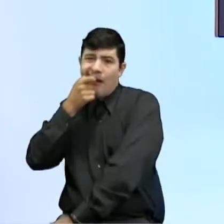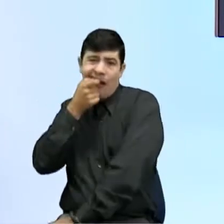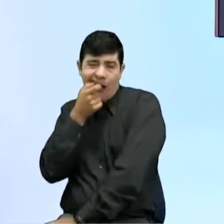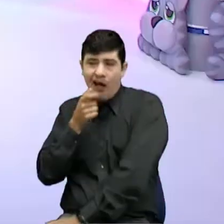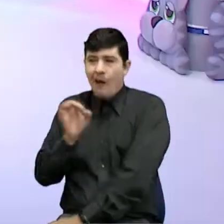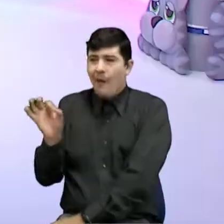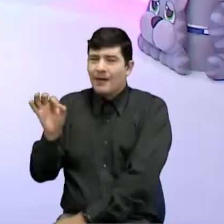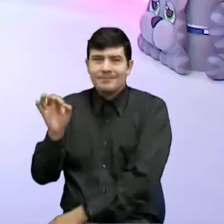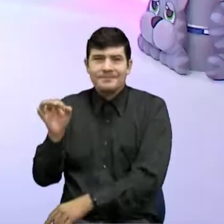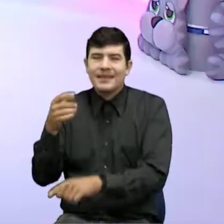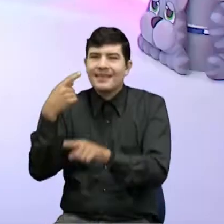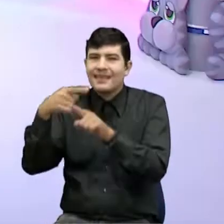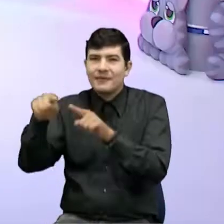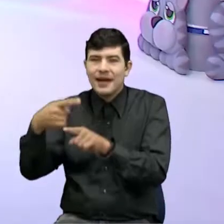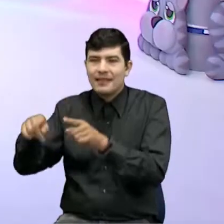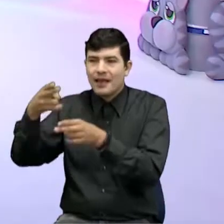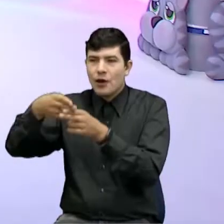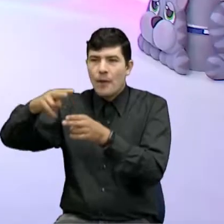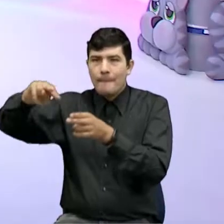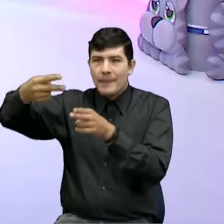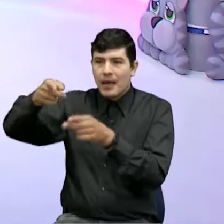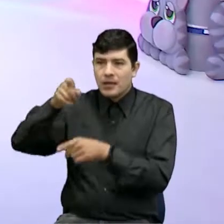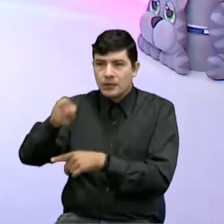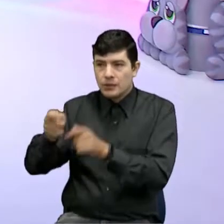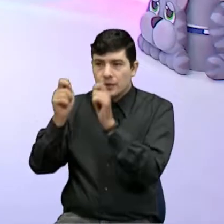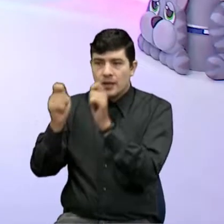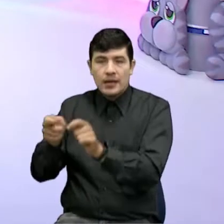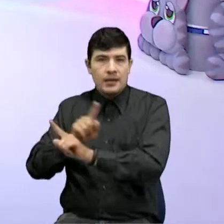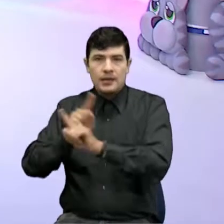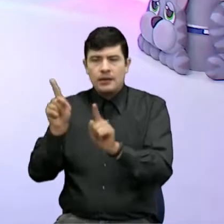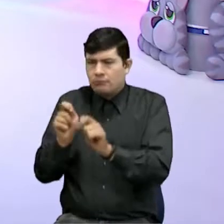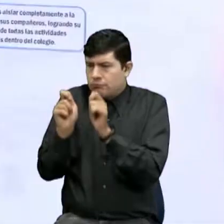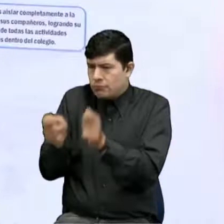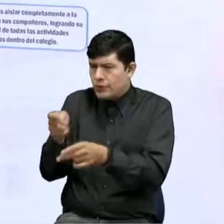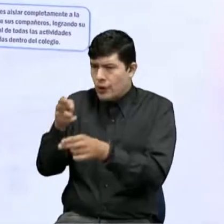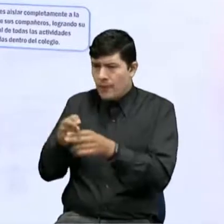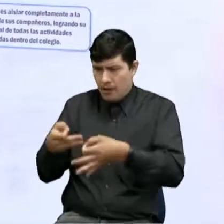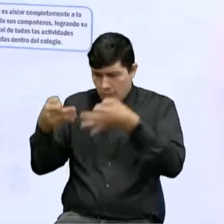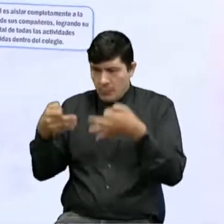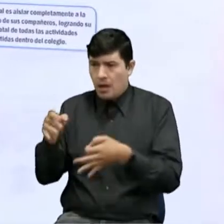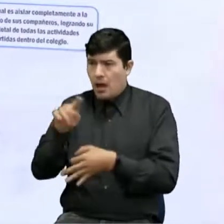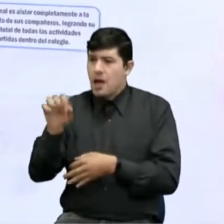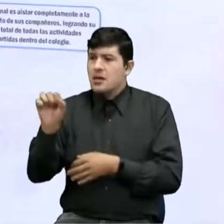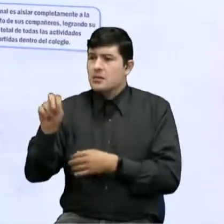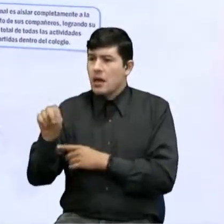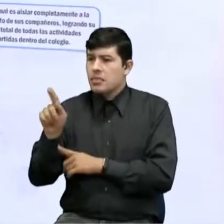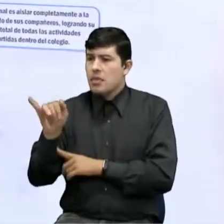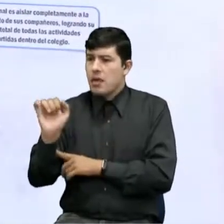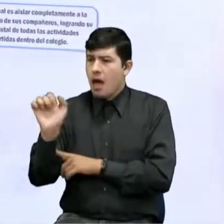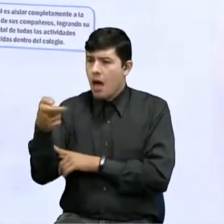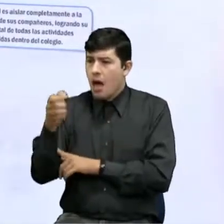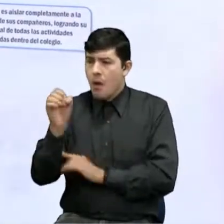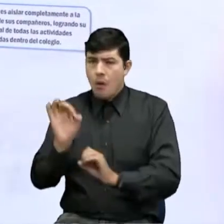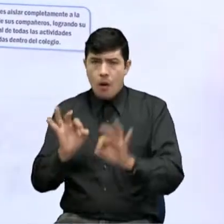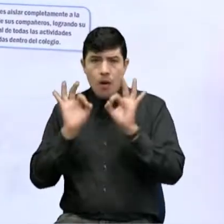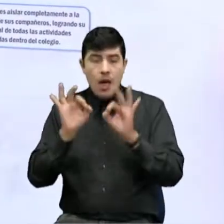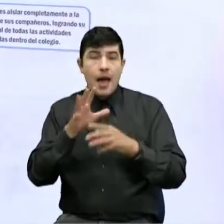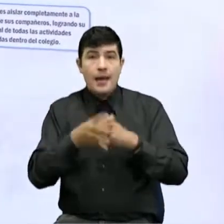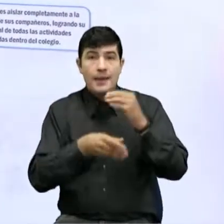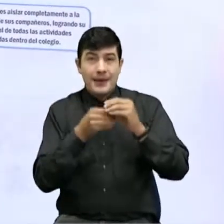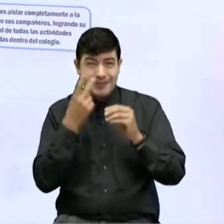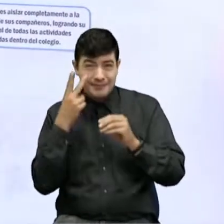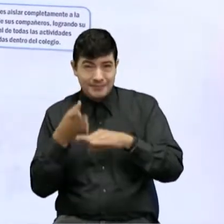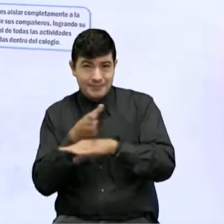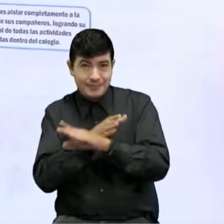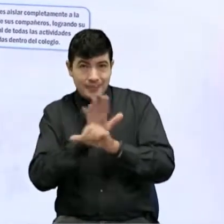esas cosas, por supuesto que no, eso está muy mal. Correcto, y lo que decía el video, en ocasiones también las personas que tienen algún tipo